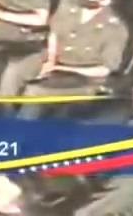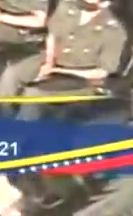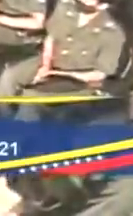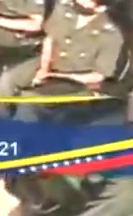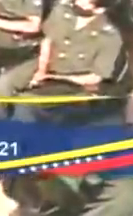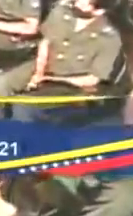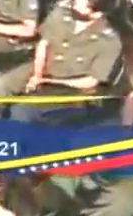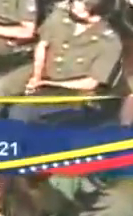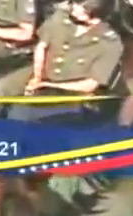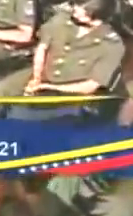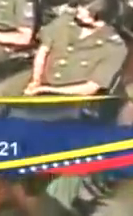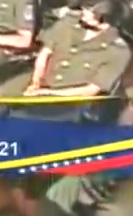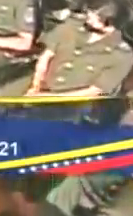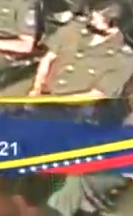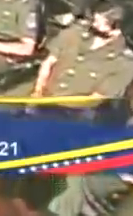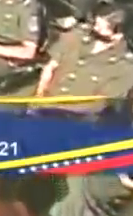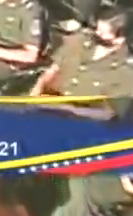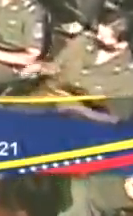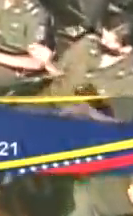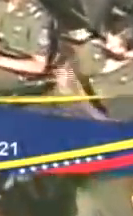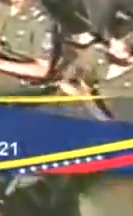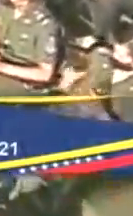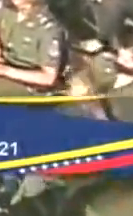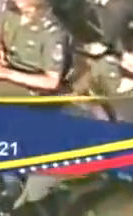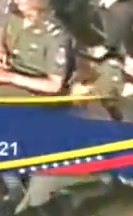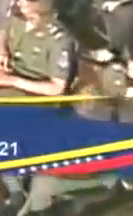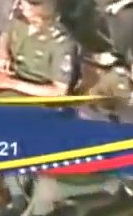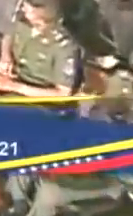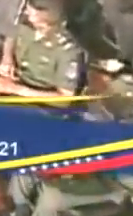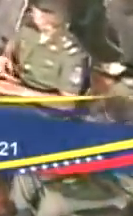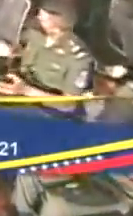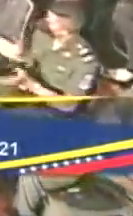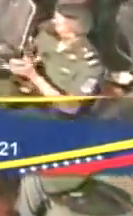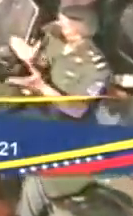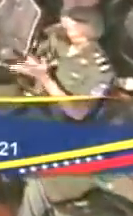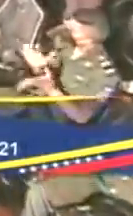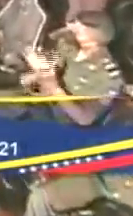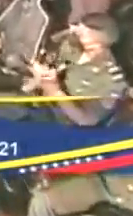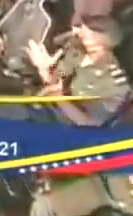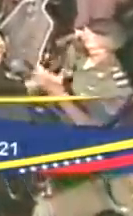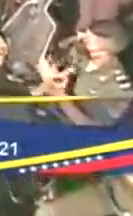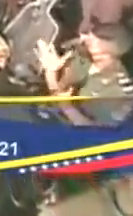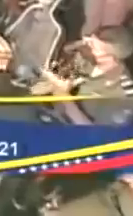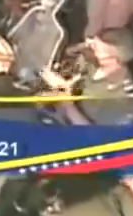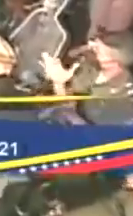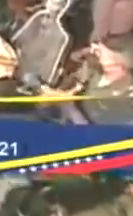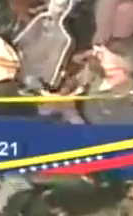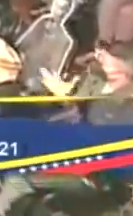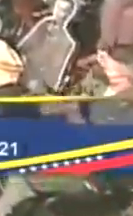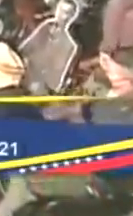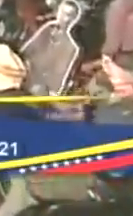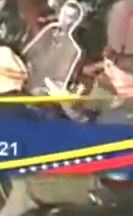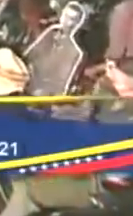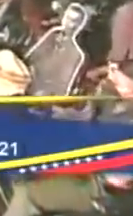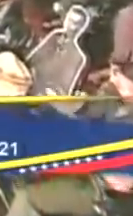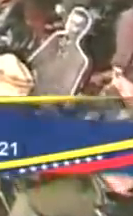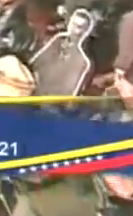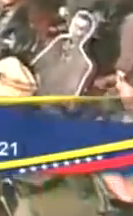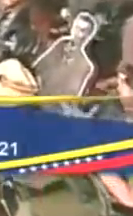Grupo de investigación de antivenenos de la Universidad Francisco de Miranda recibe Adolfo Bremo.